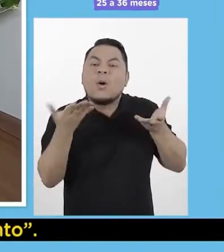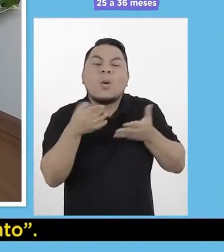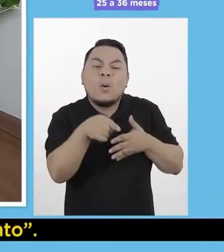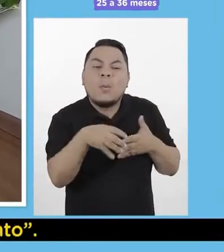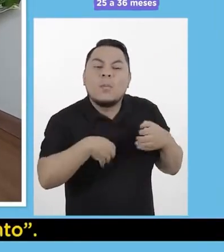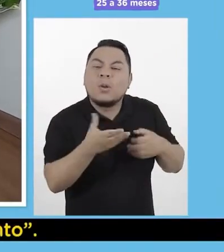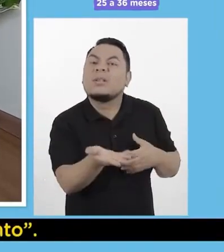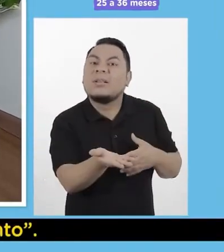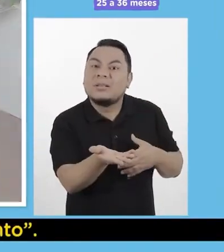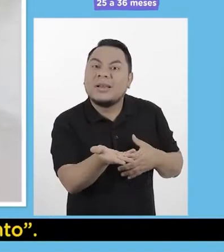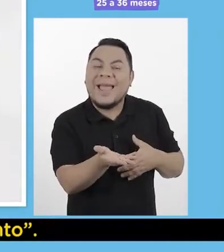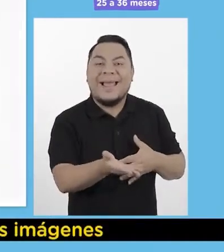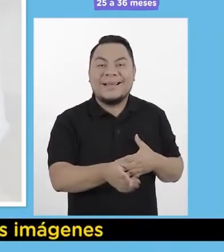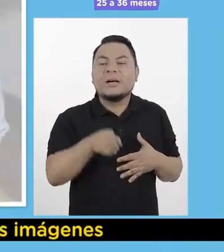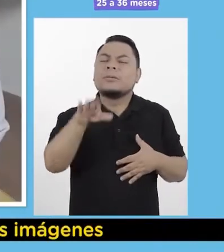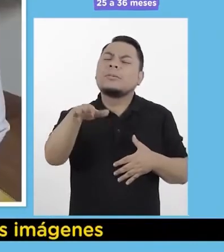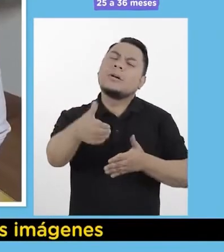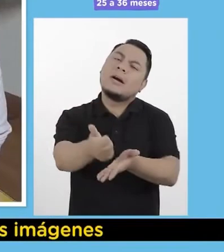del cuento.